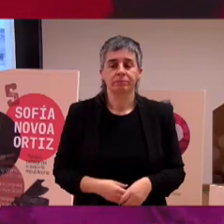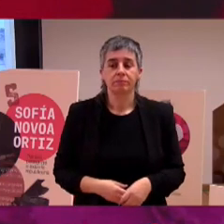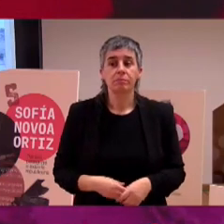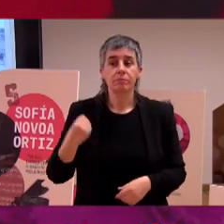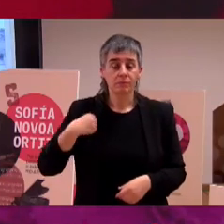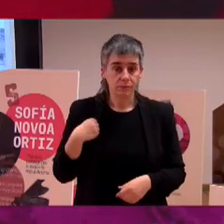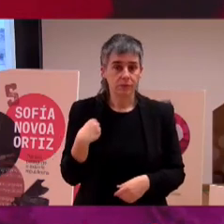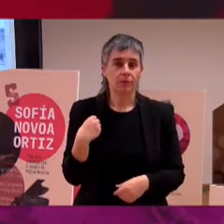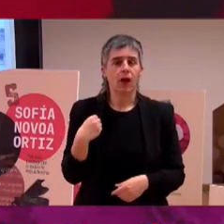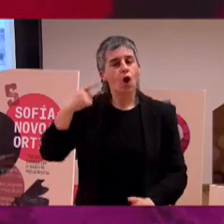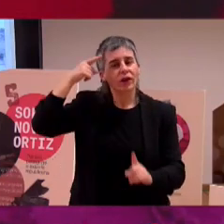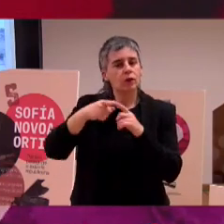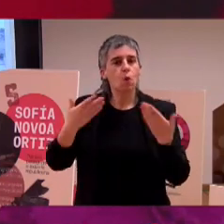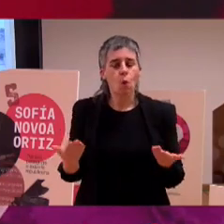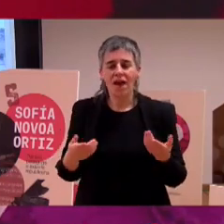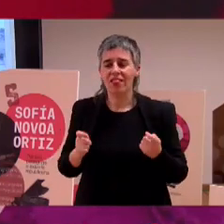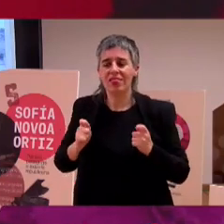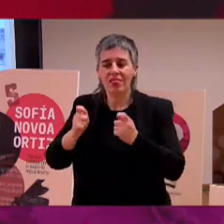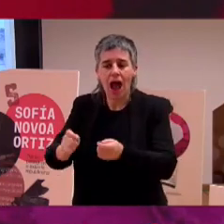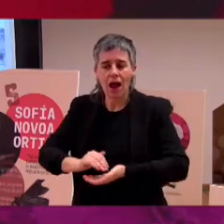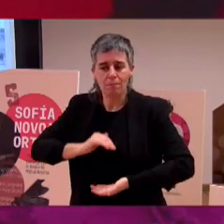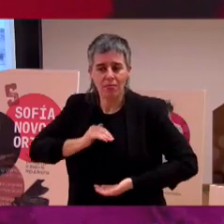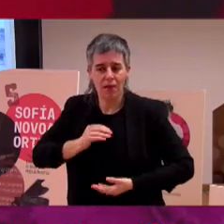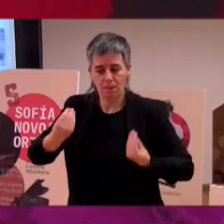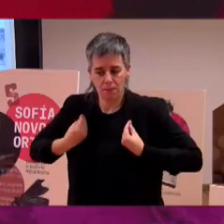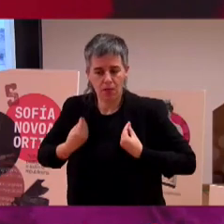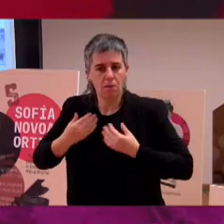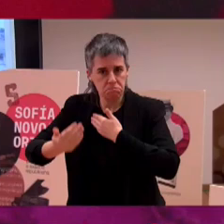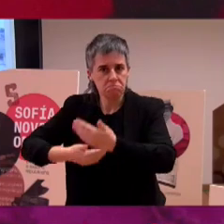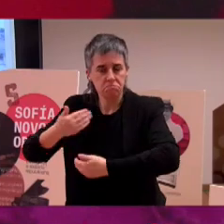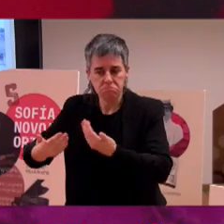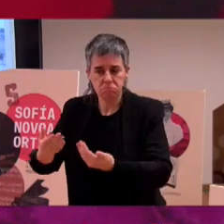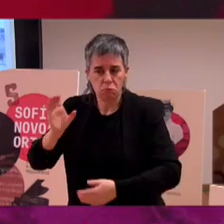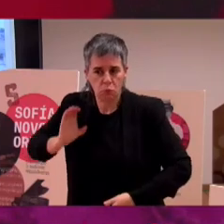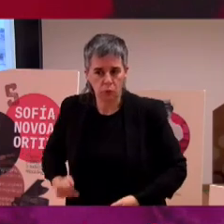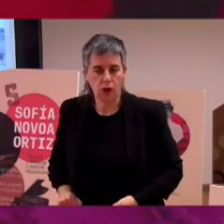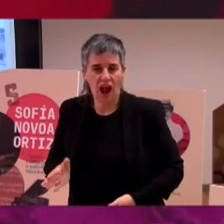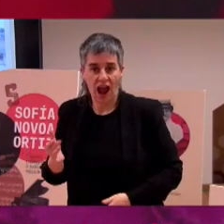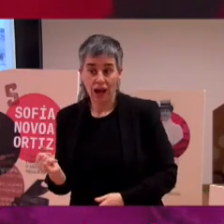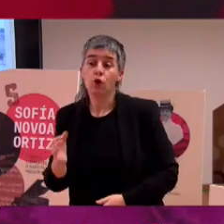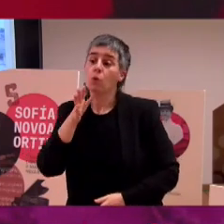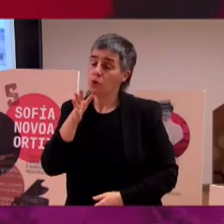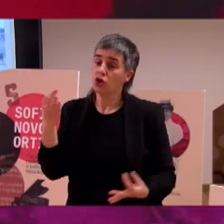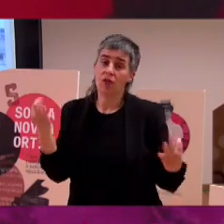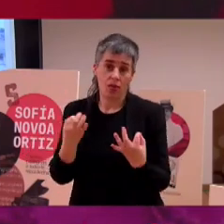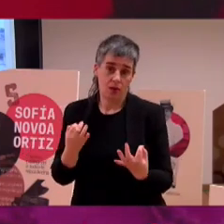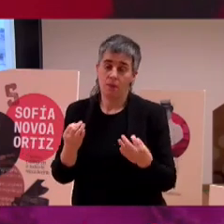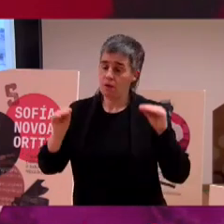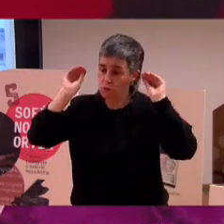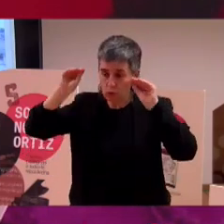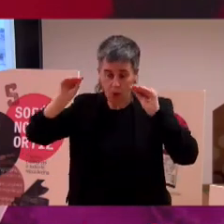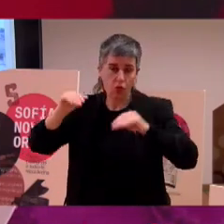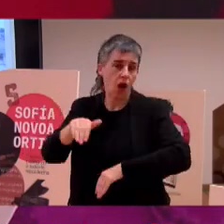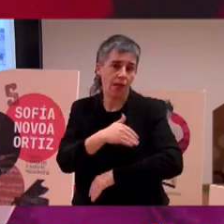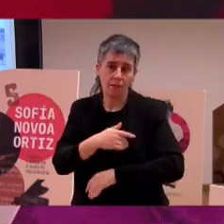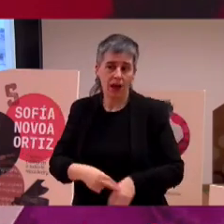de capacitala para gañarse a vida e, por iso, hai tamén especial empeño en que Sofía manteña a súa formación académica xeral, né? E